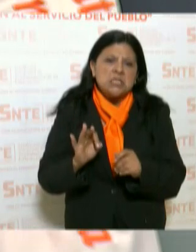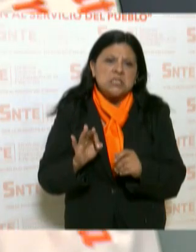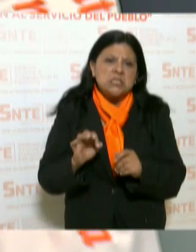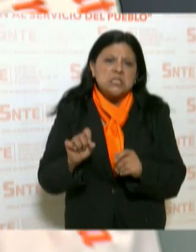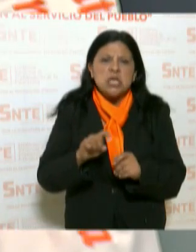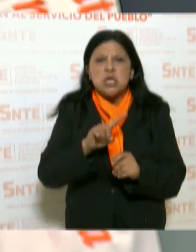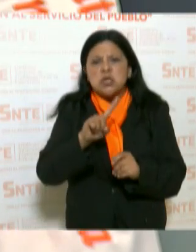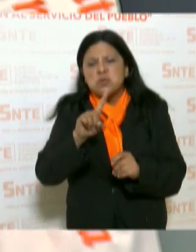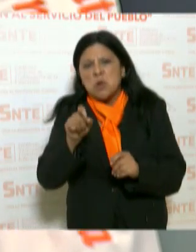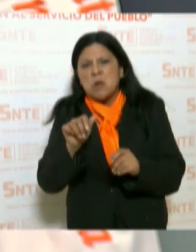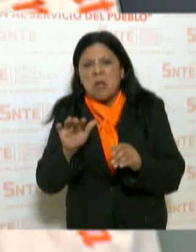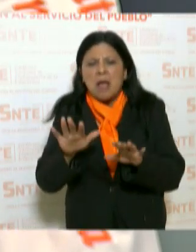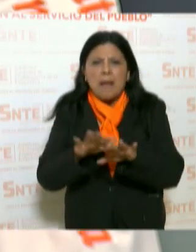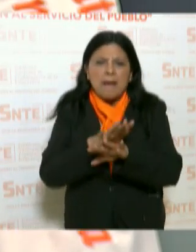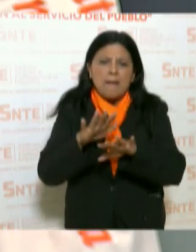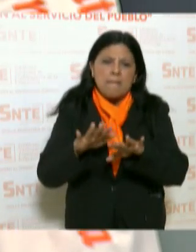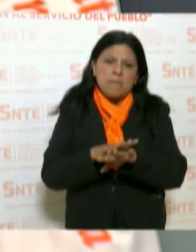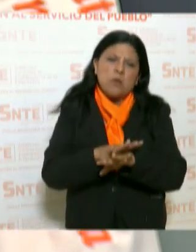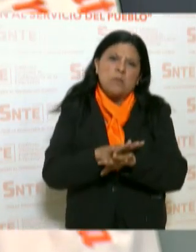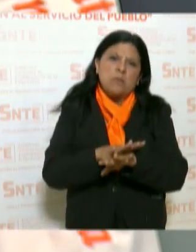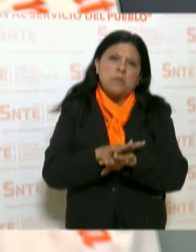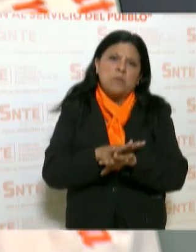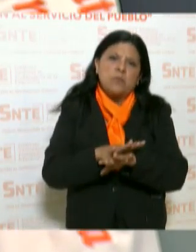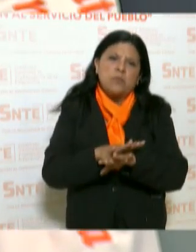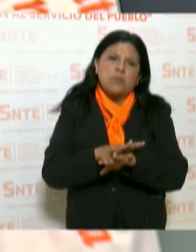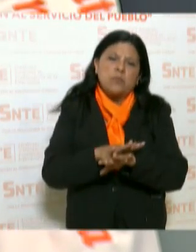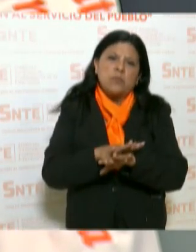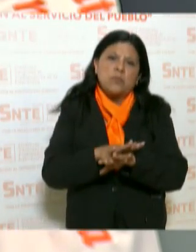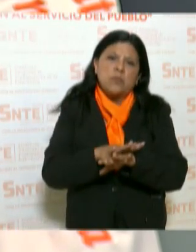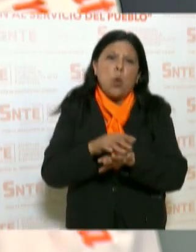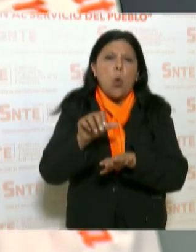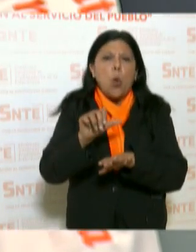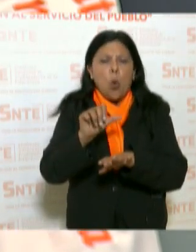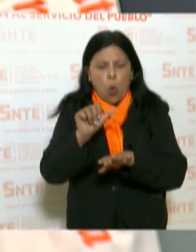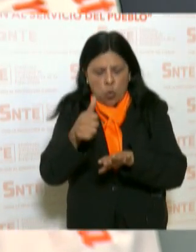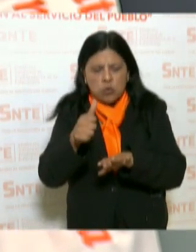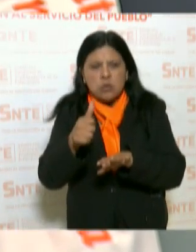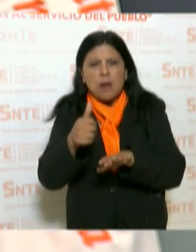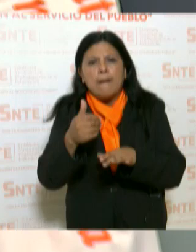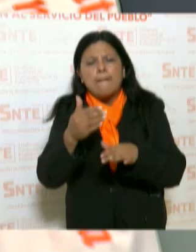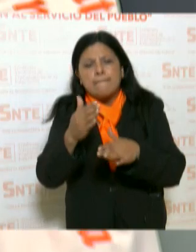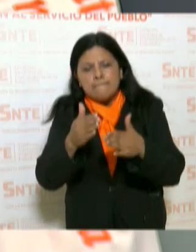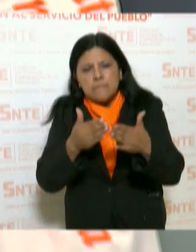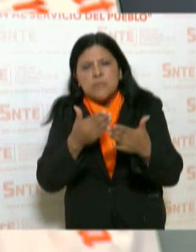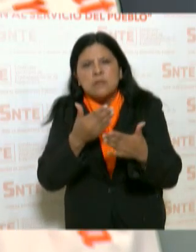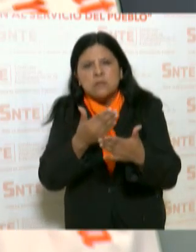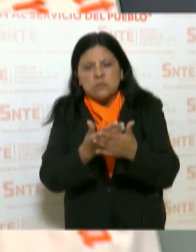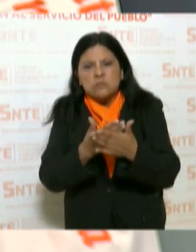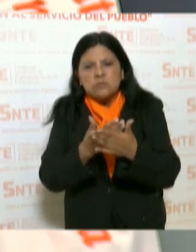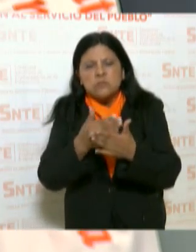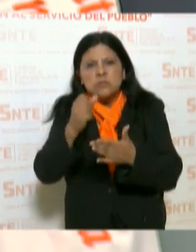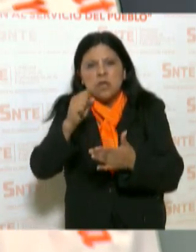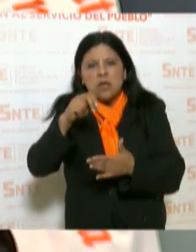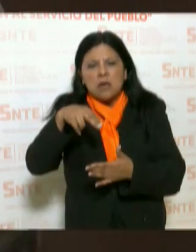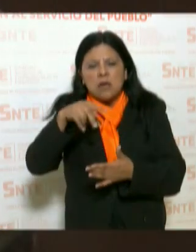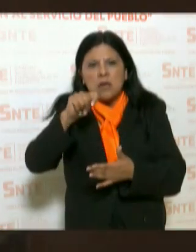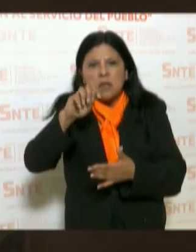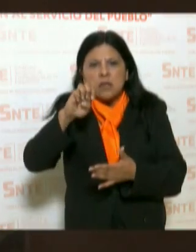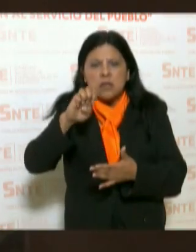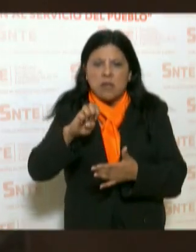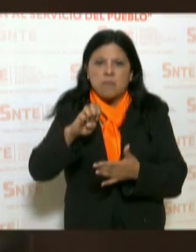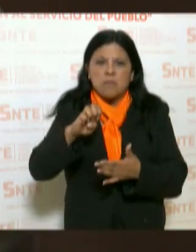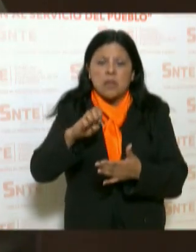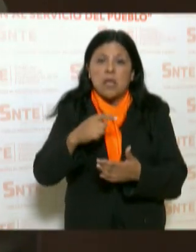relevo esta otra petición del sindicato de maestros. Durante el periodo